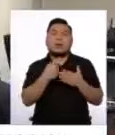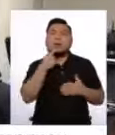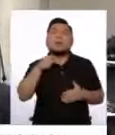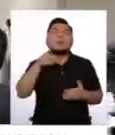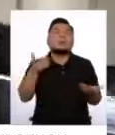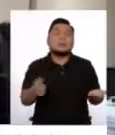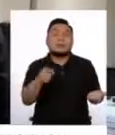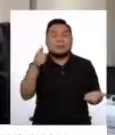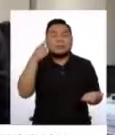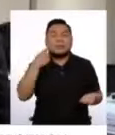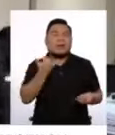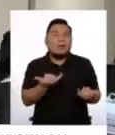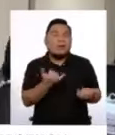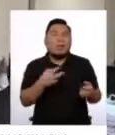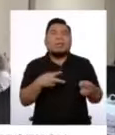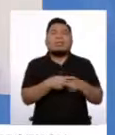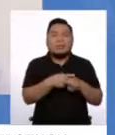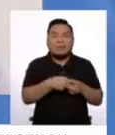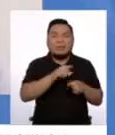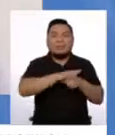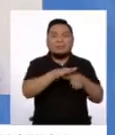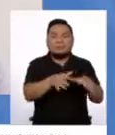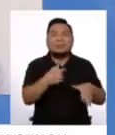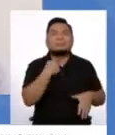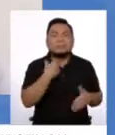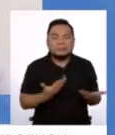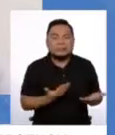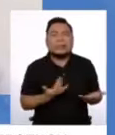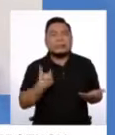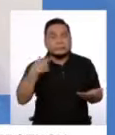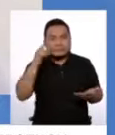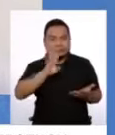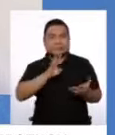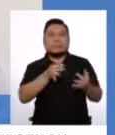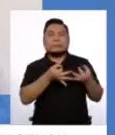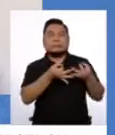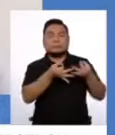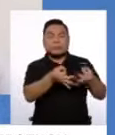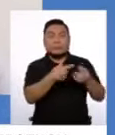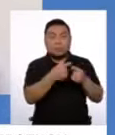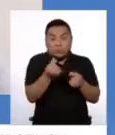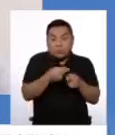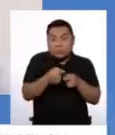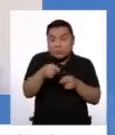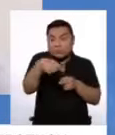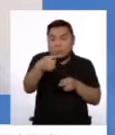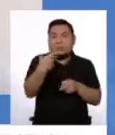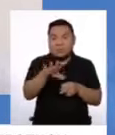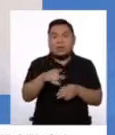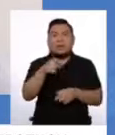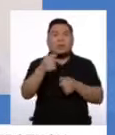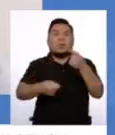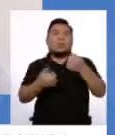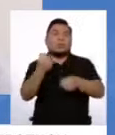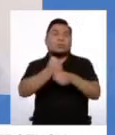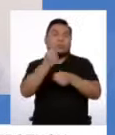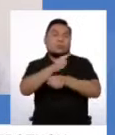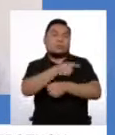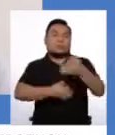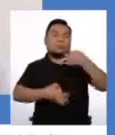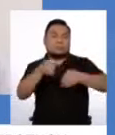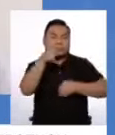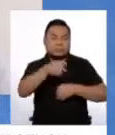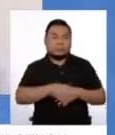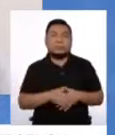ocasionadas por el COVID-19. Ya hemos tenido la oportunidad de poder tomar las declaraciones con participación de los abogados